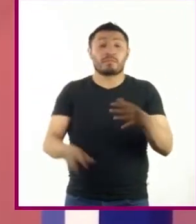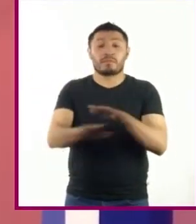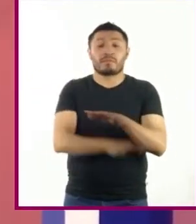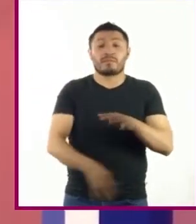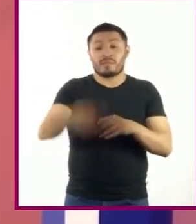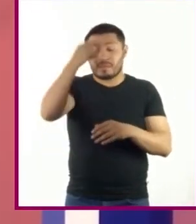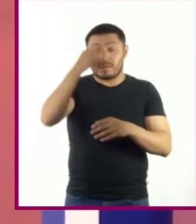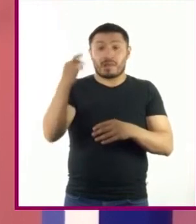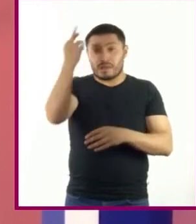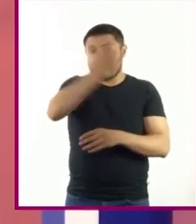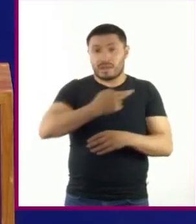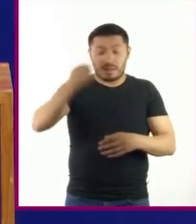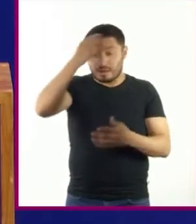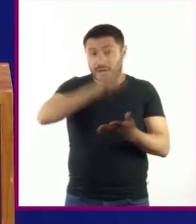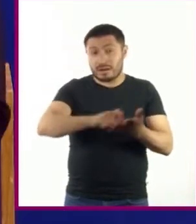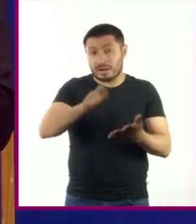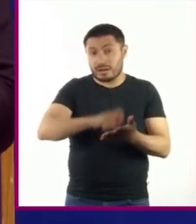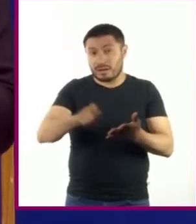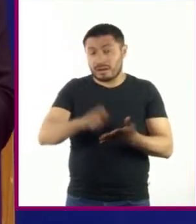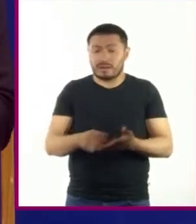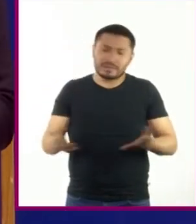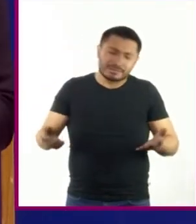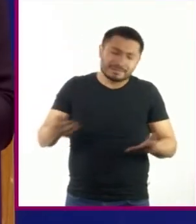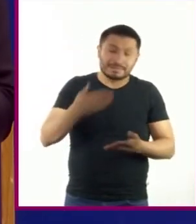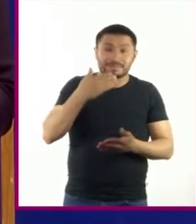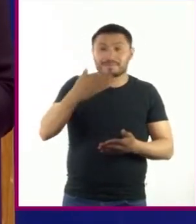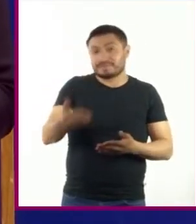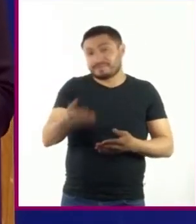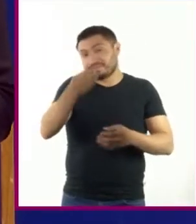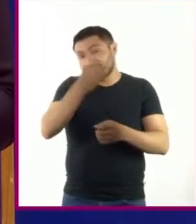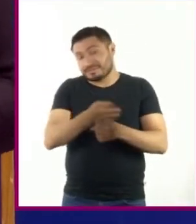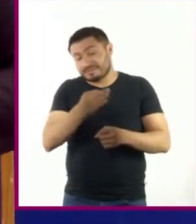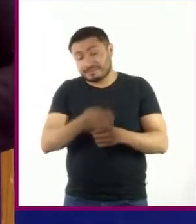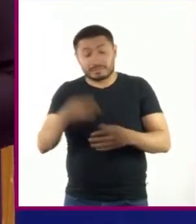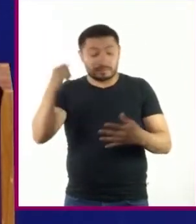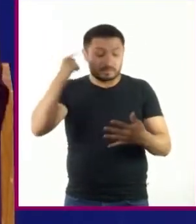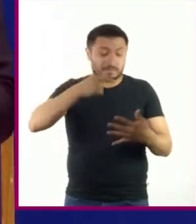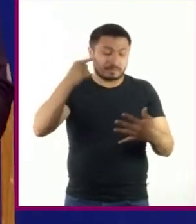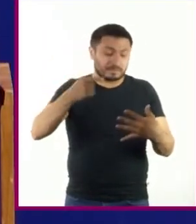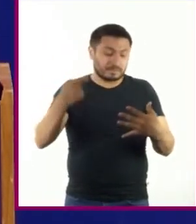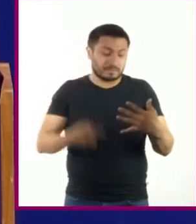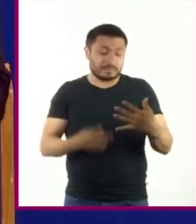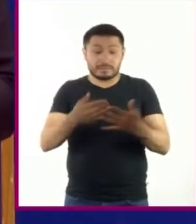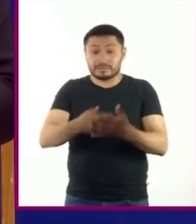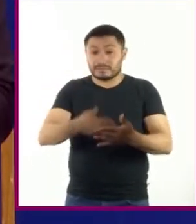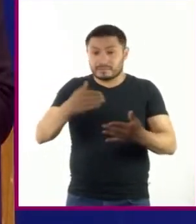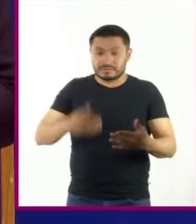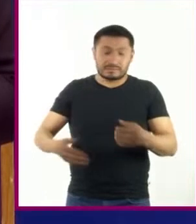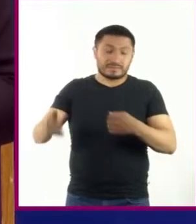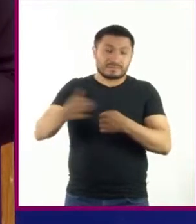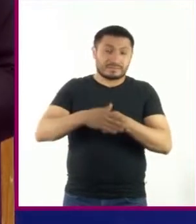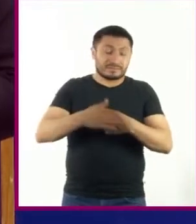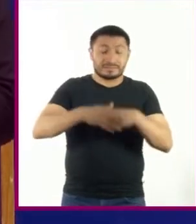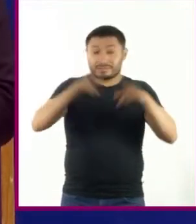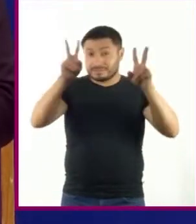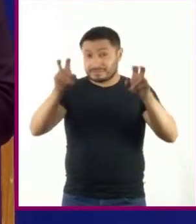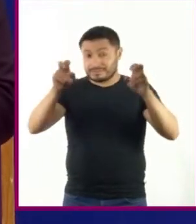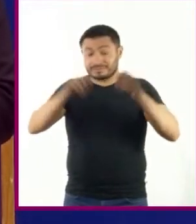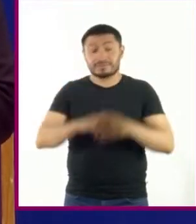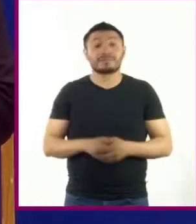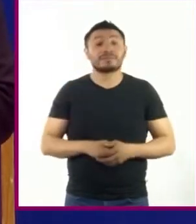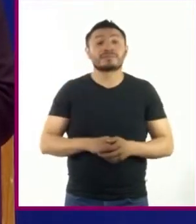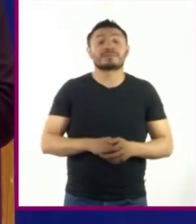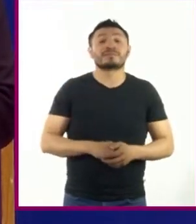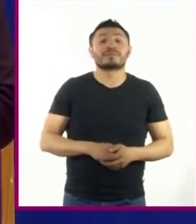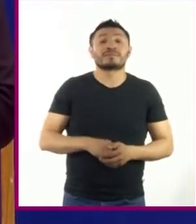la revisión de un texto. Pues bien, es momento de puntualizarlos antes de pasar al siguiente tema. Una vez